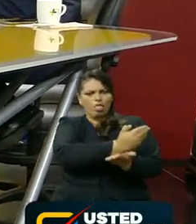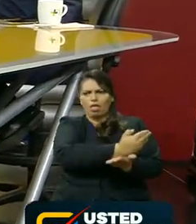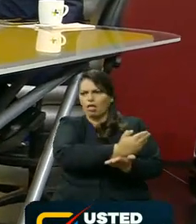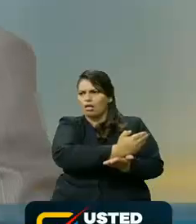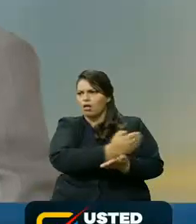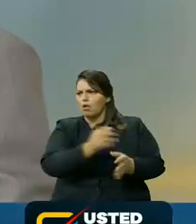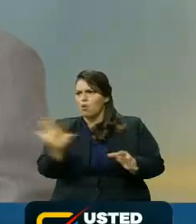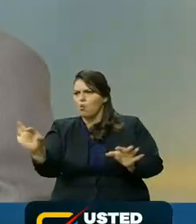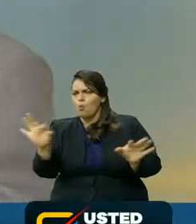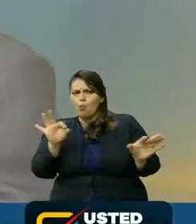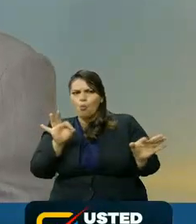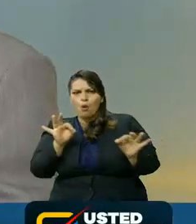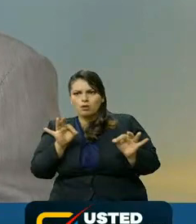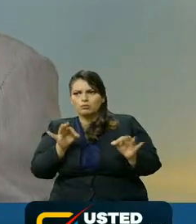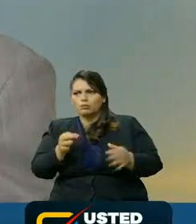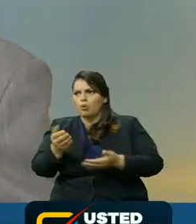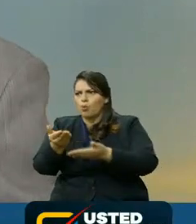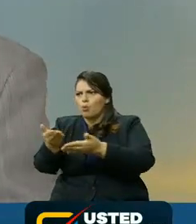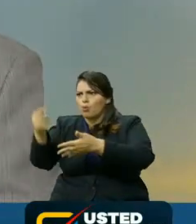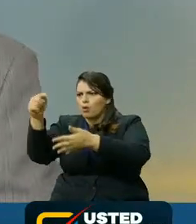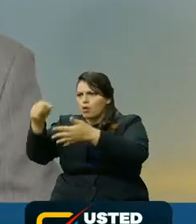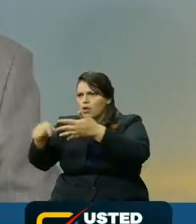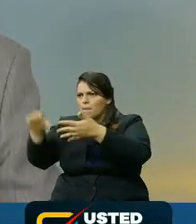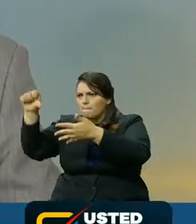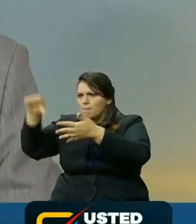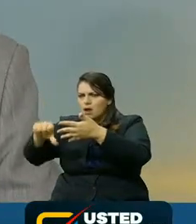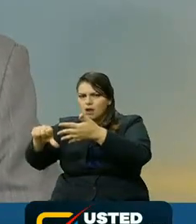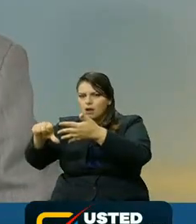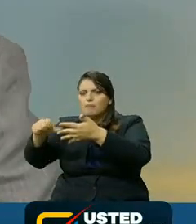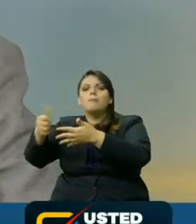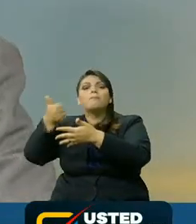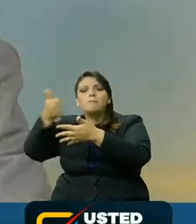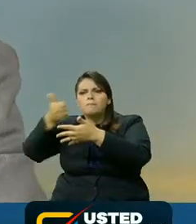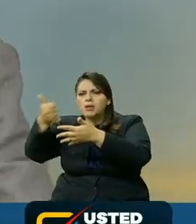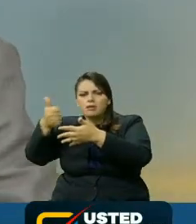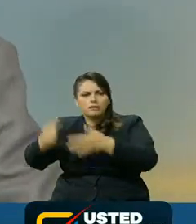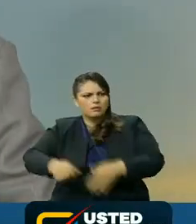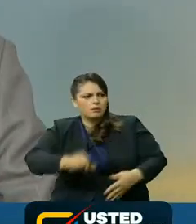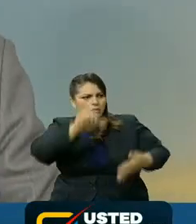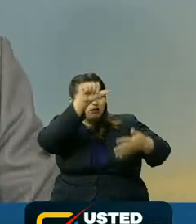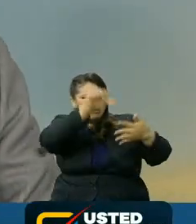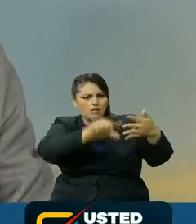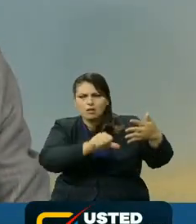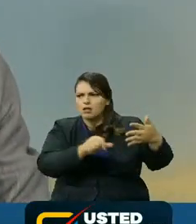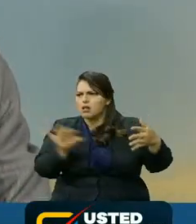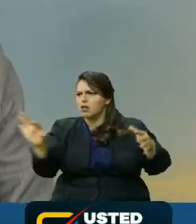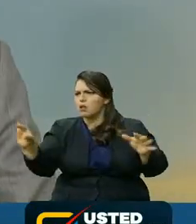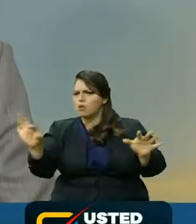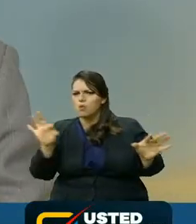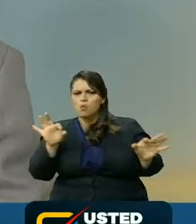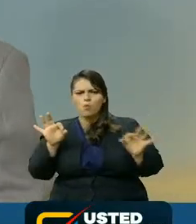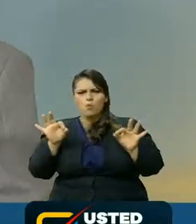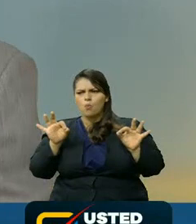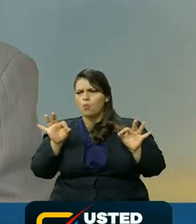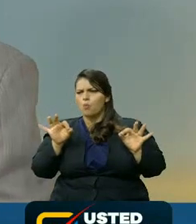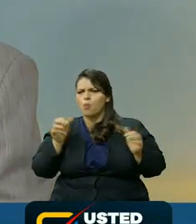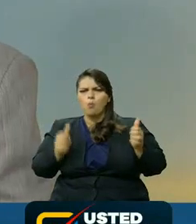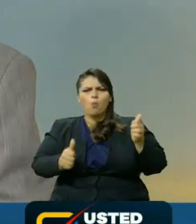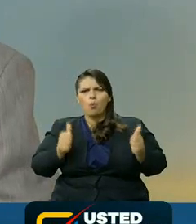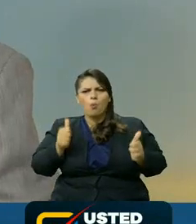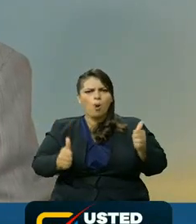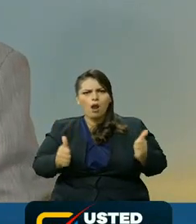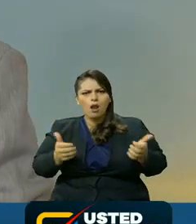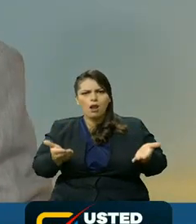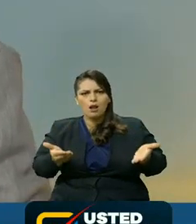gen positivo, puede estar unido con el Chapo Guzmán, con quien quiera, y yo no me daño. Pero si tengo, en cambio,